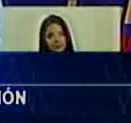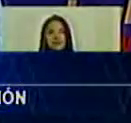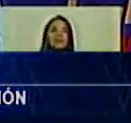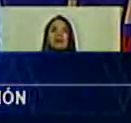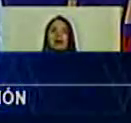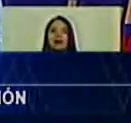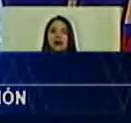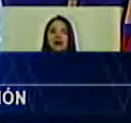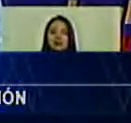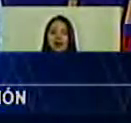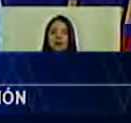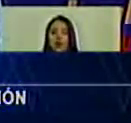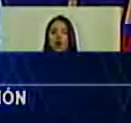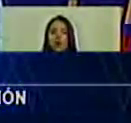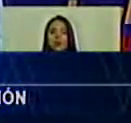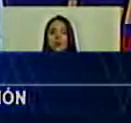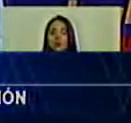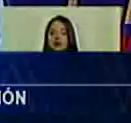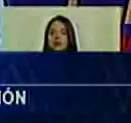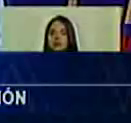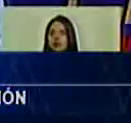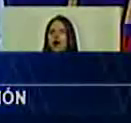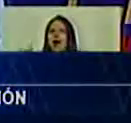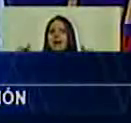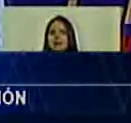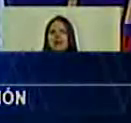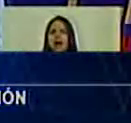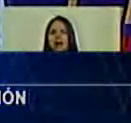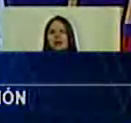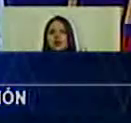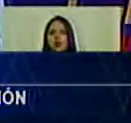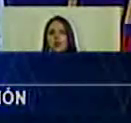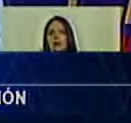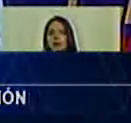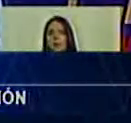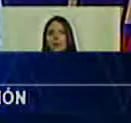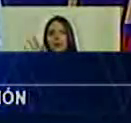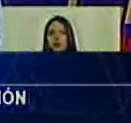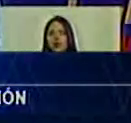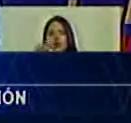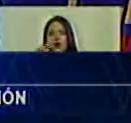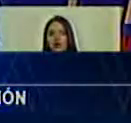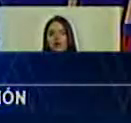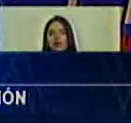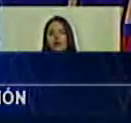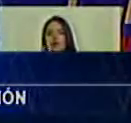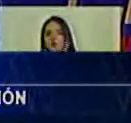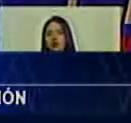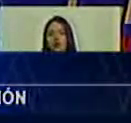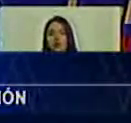Ganamos en los municipios donde se concentra el 93% de los votantes del país.